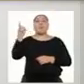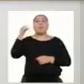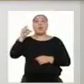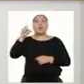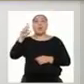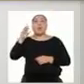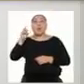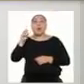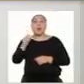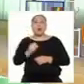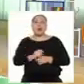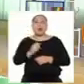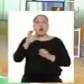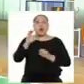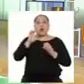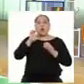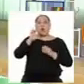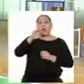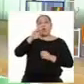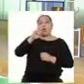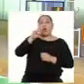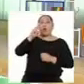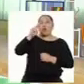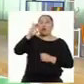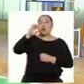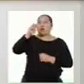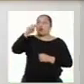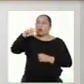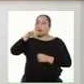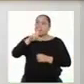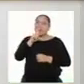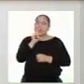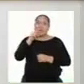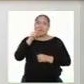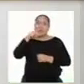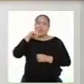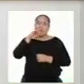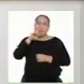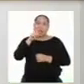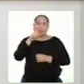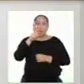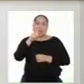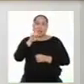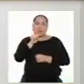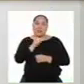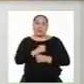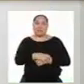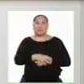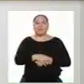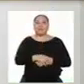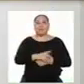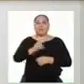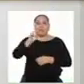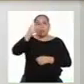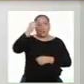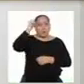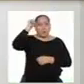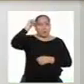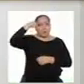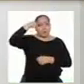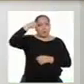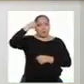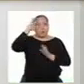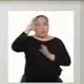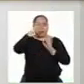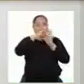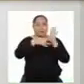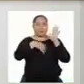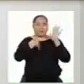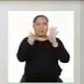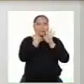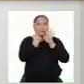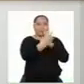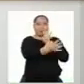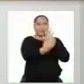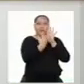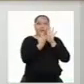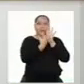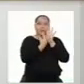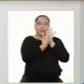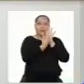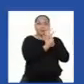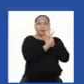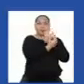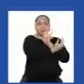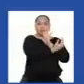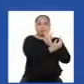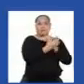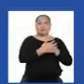ecuaciones lineales. A ver, ¿cómo sería eso? Primero, recordemos la tabla con los valores de nutrientes